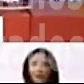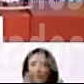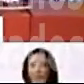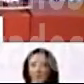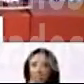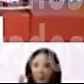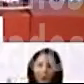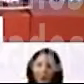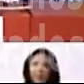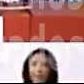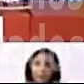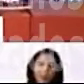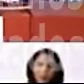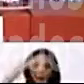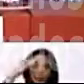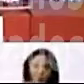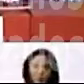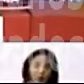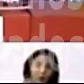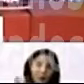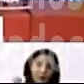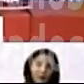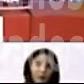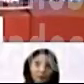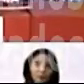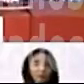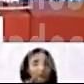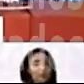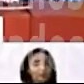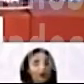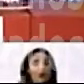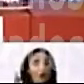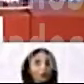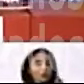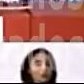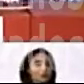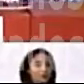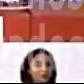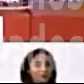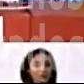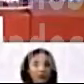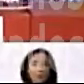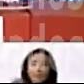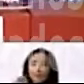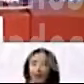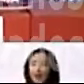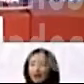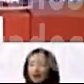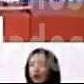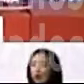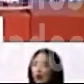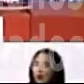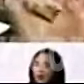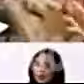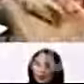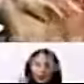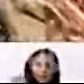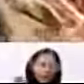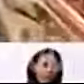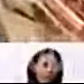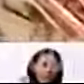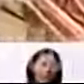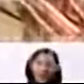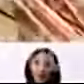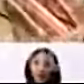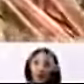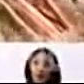Aquí la justicia viene y viene con todo. Viene con todo. No hay forma que aquí haya